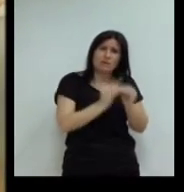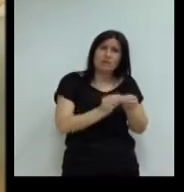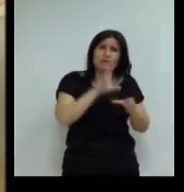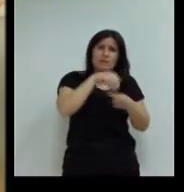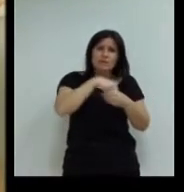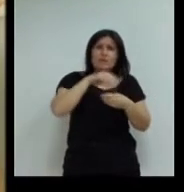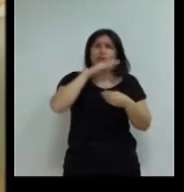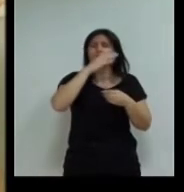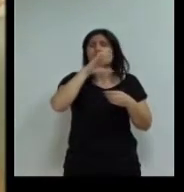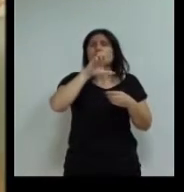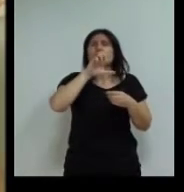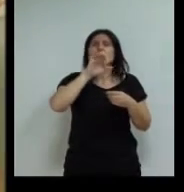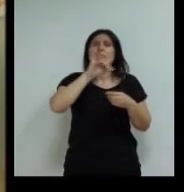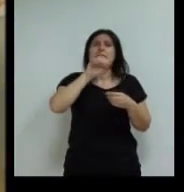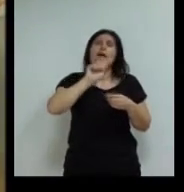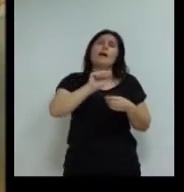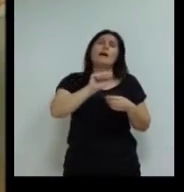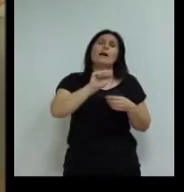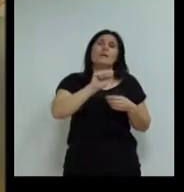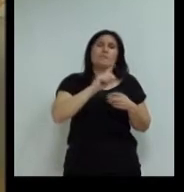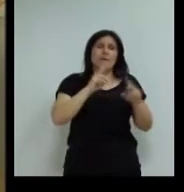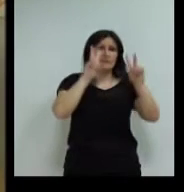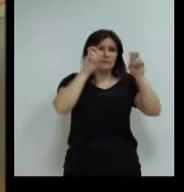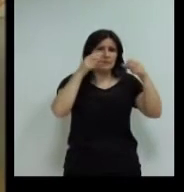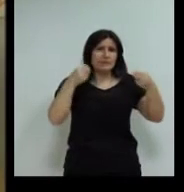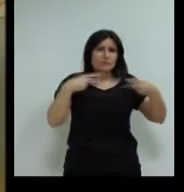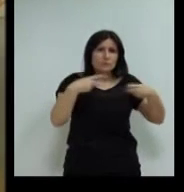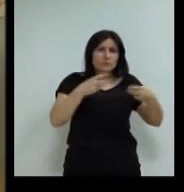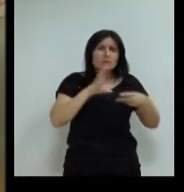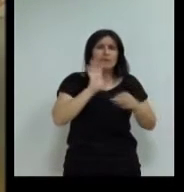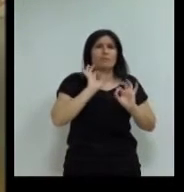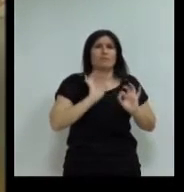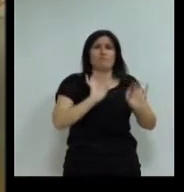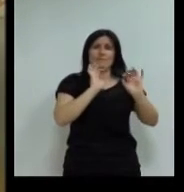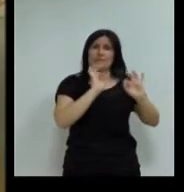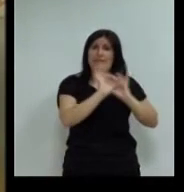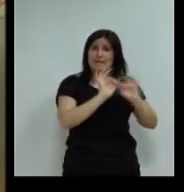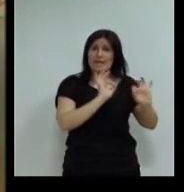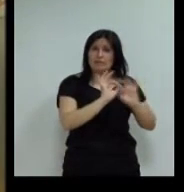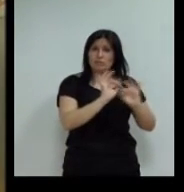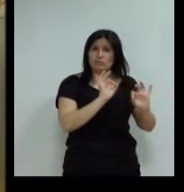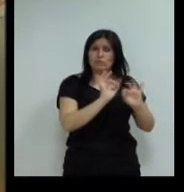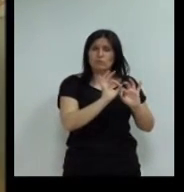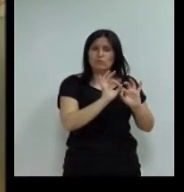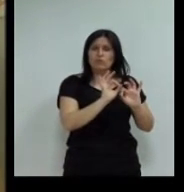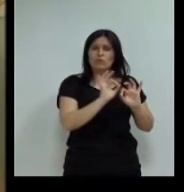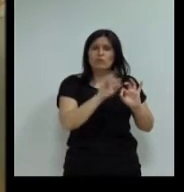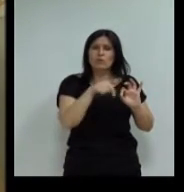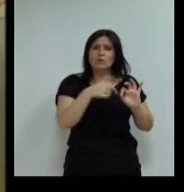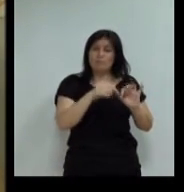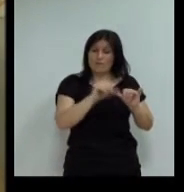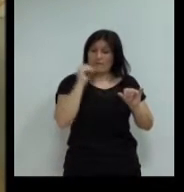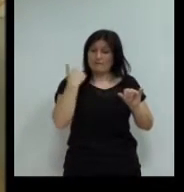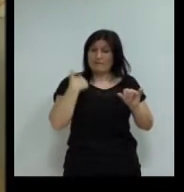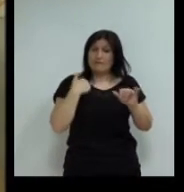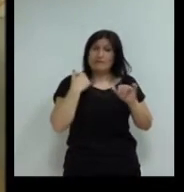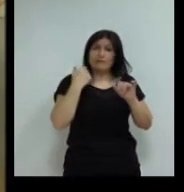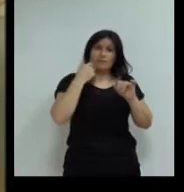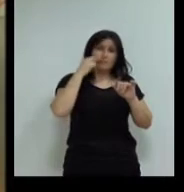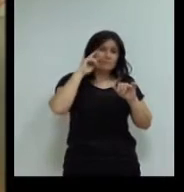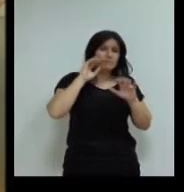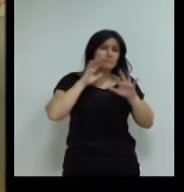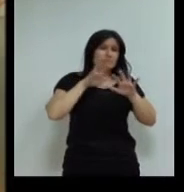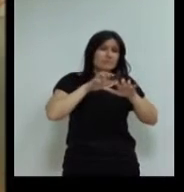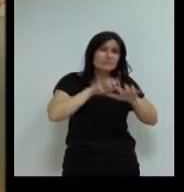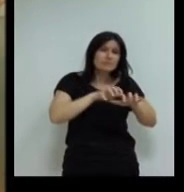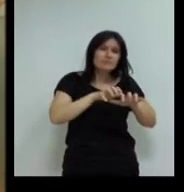CESIA para subtitulado en teatro. Y bueno, pues oye, un poco con el aprendizaje y el bagaje que llevamos, en